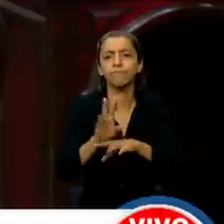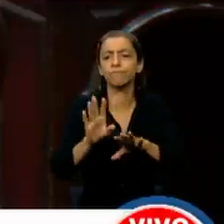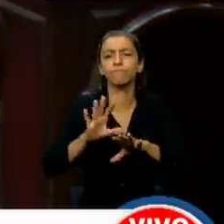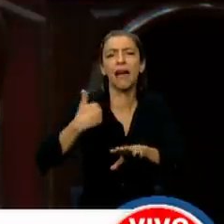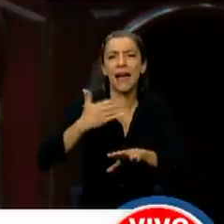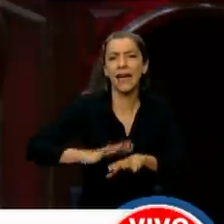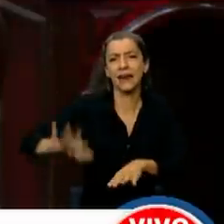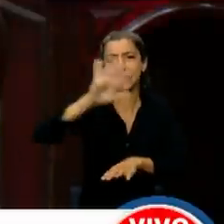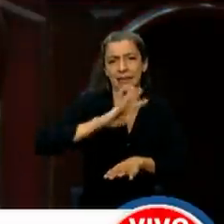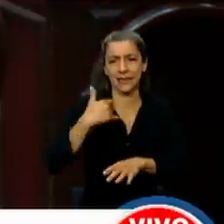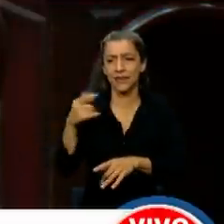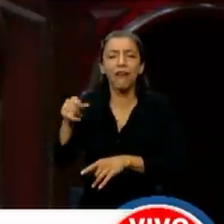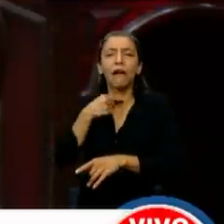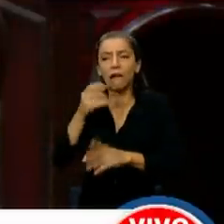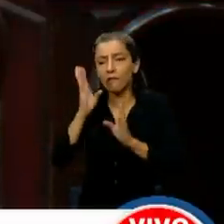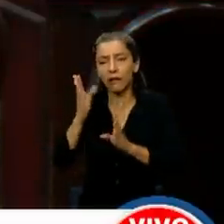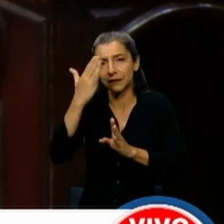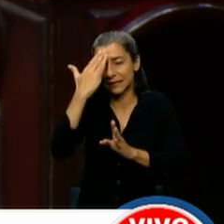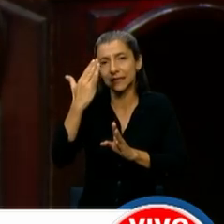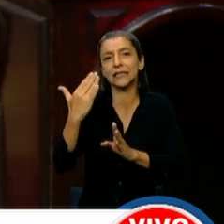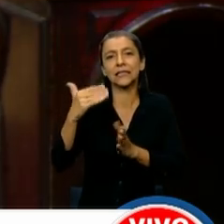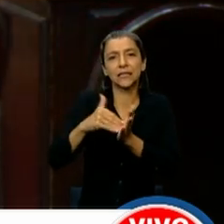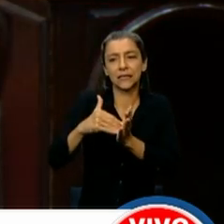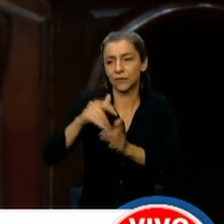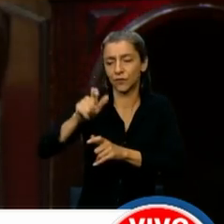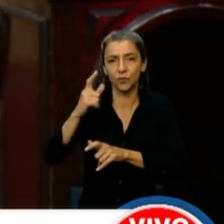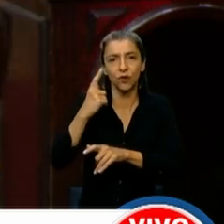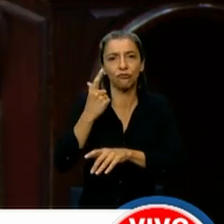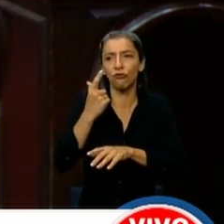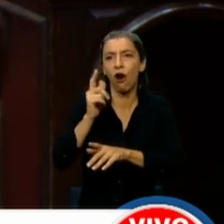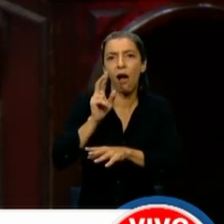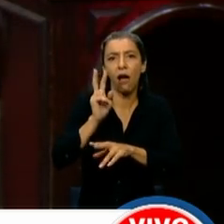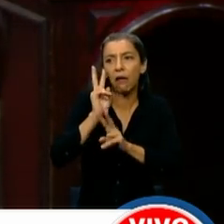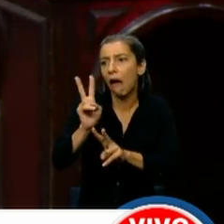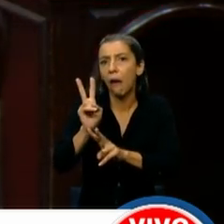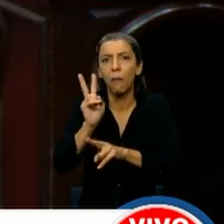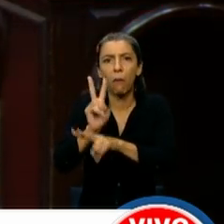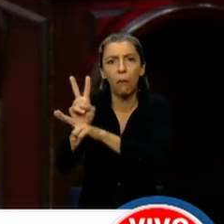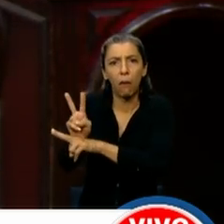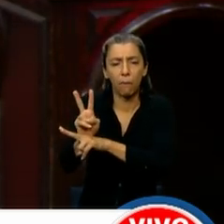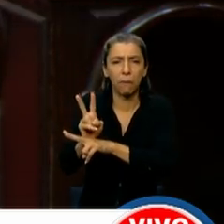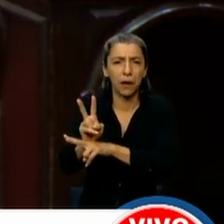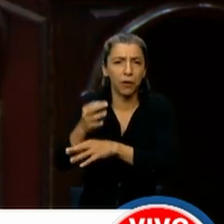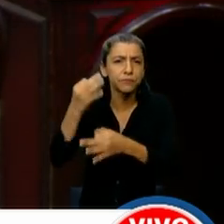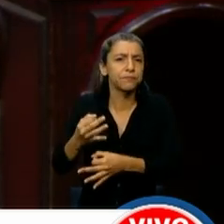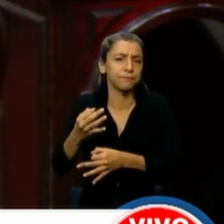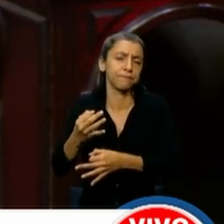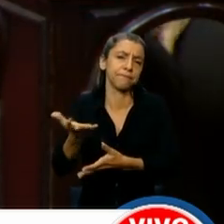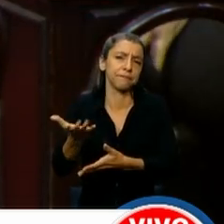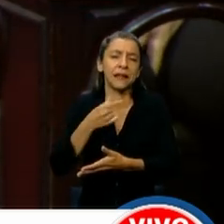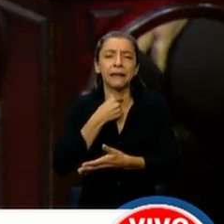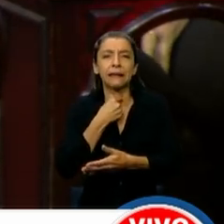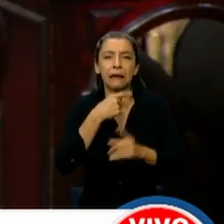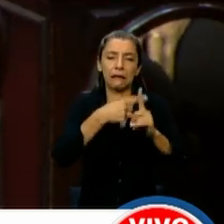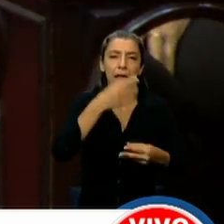argentina para 15 millones de argentinos aumentando el presupuesto en cachiporras por eso no me extraña